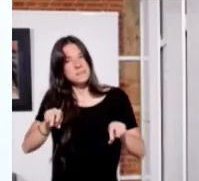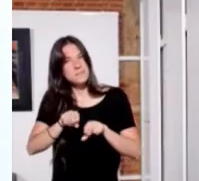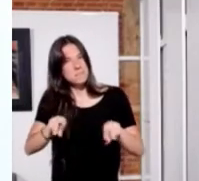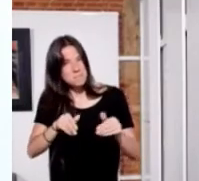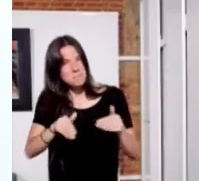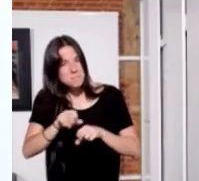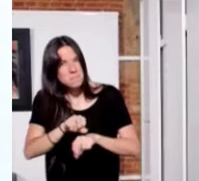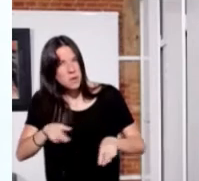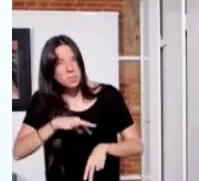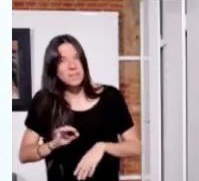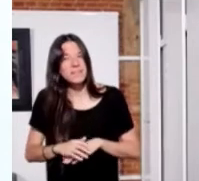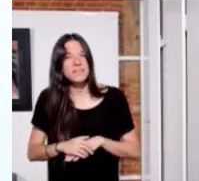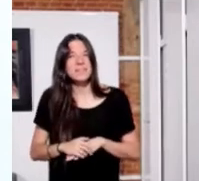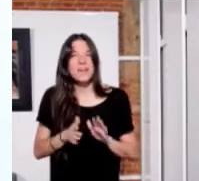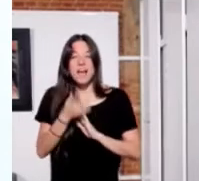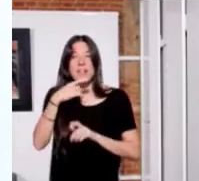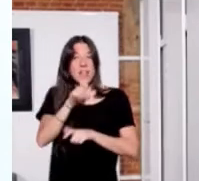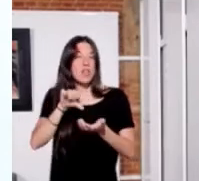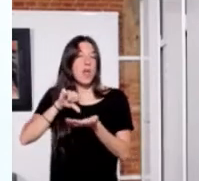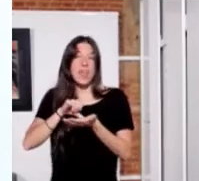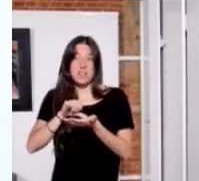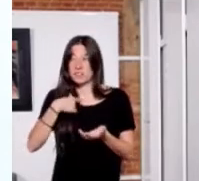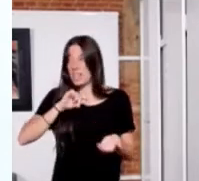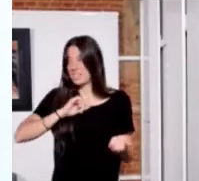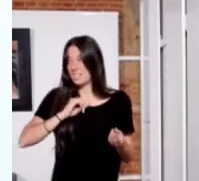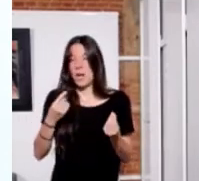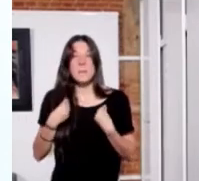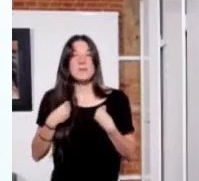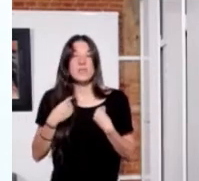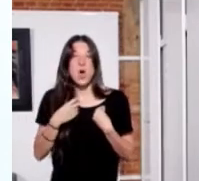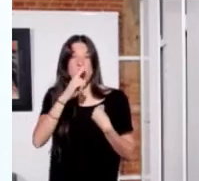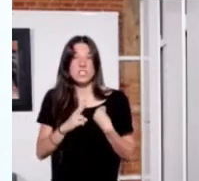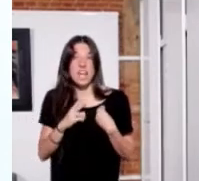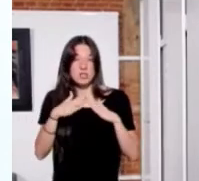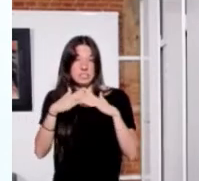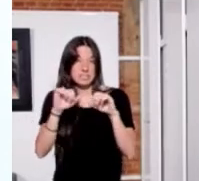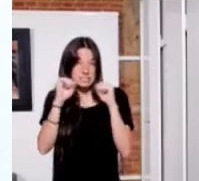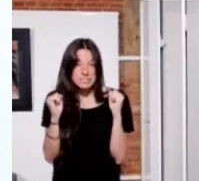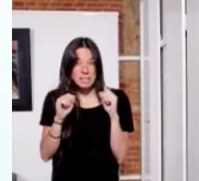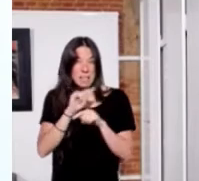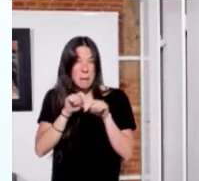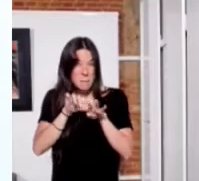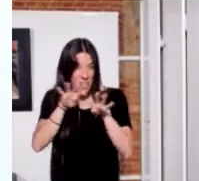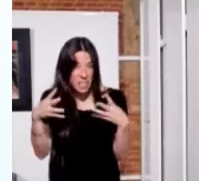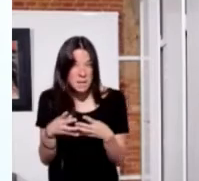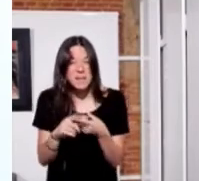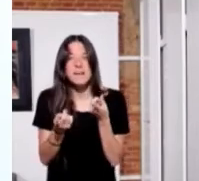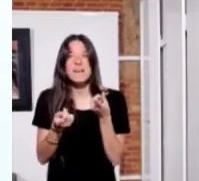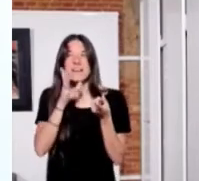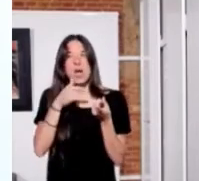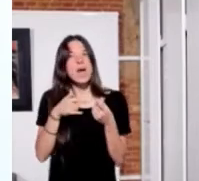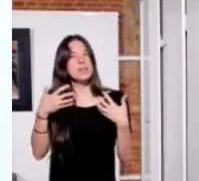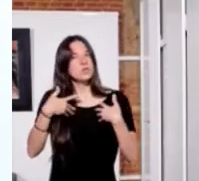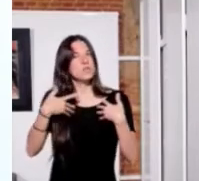¿Cómo se puede sentir una ciudadanía que ha vivido 2 años en pandemia, que está sufriendo los efectos sociales y económicos de